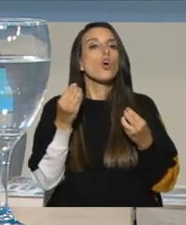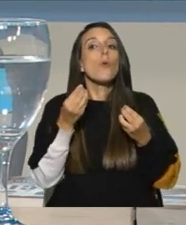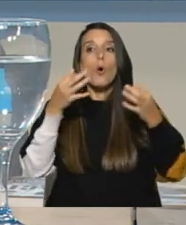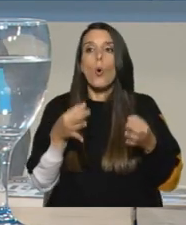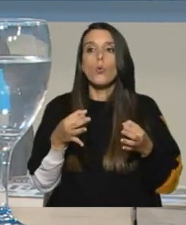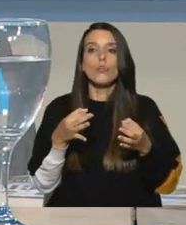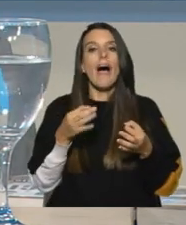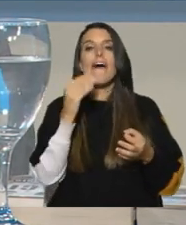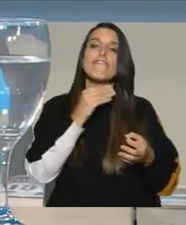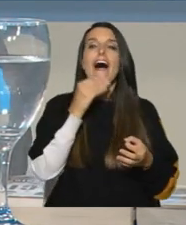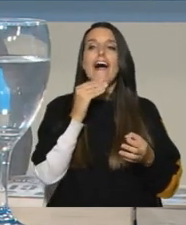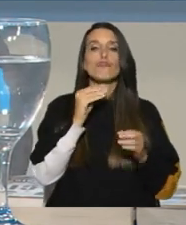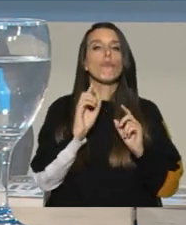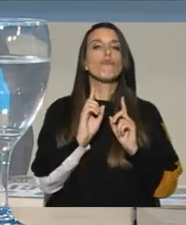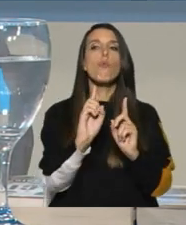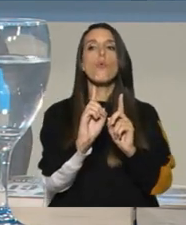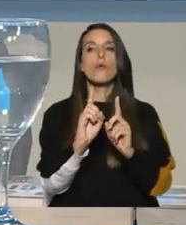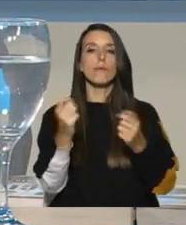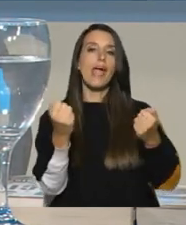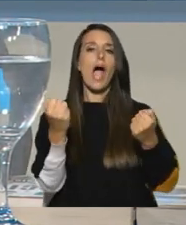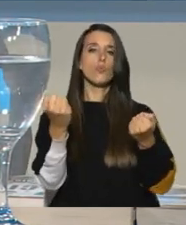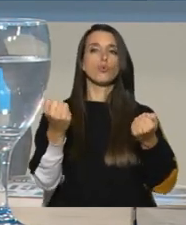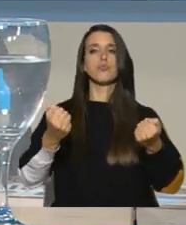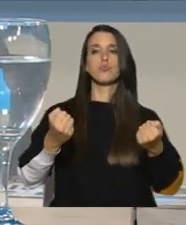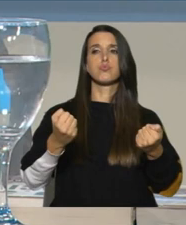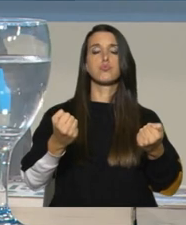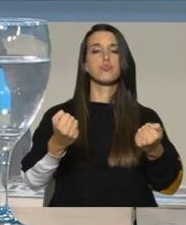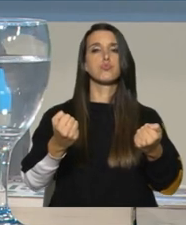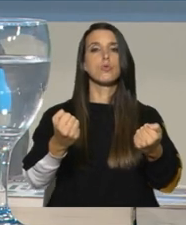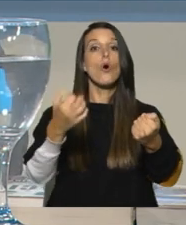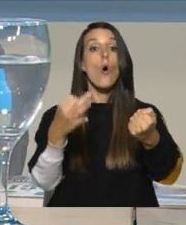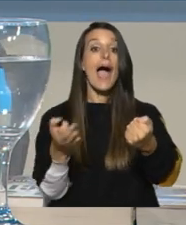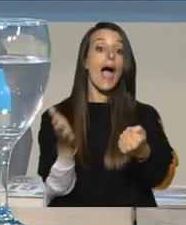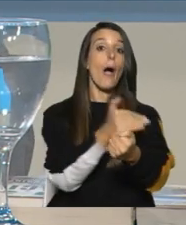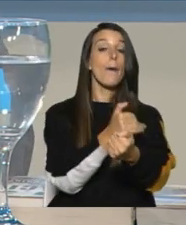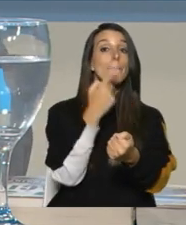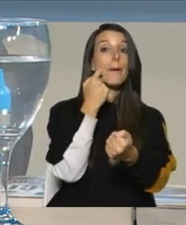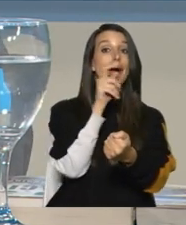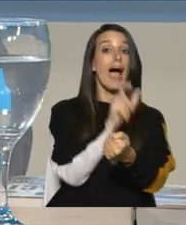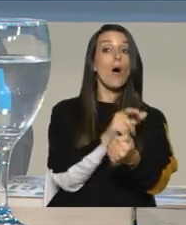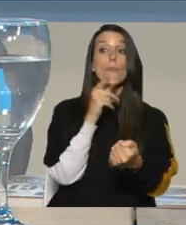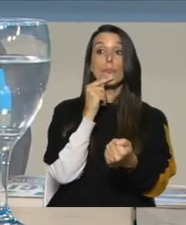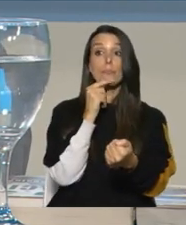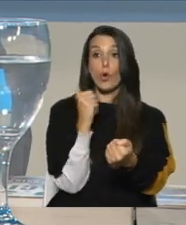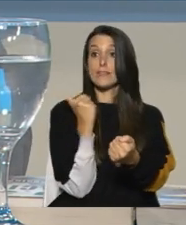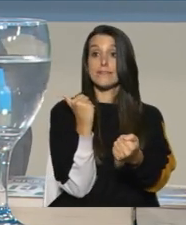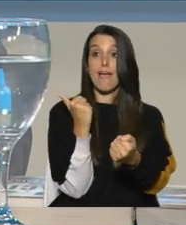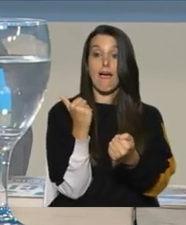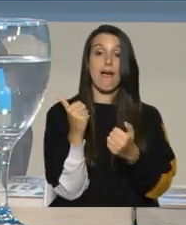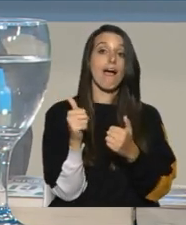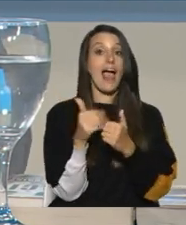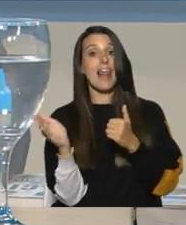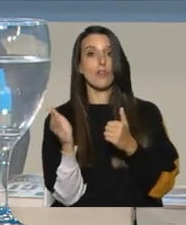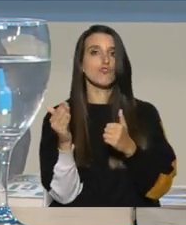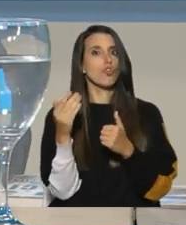en ese momento, al lado del bar donde mi padre estaba, había un banco donde estaba un policía de apellido Britos, al cual tuve el gusto de conocerlo